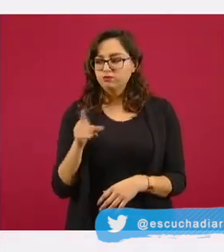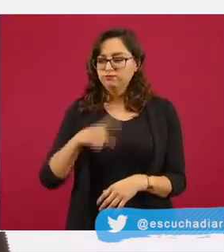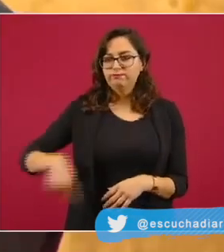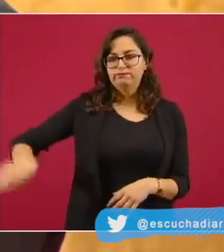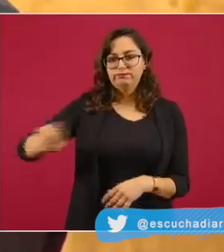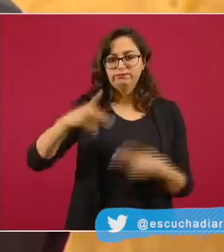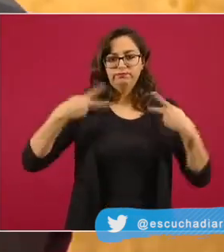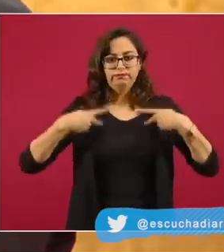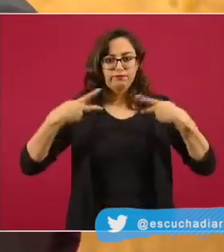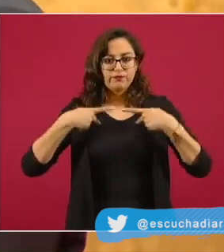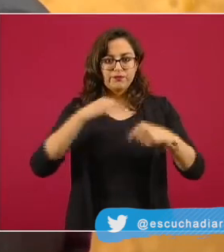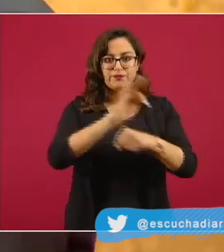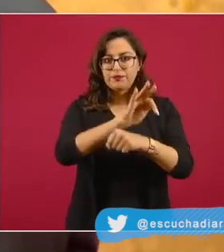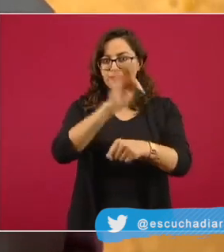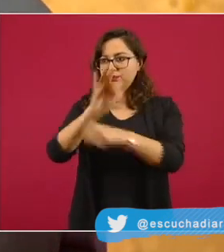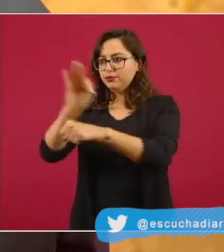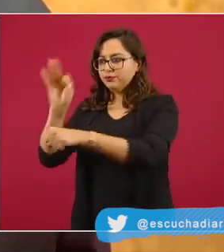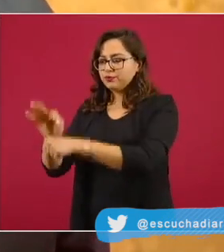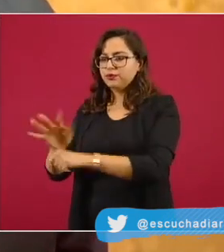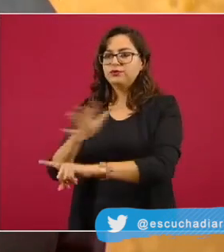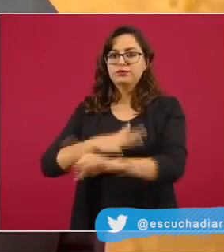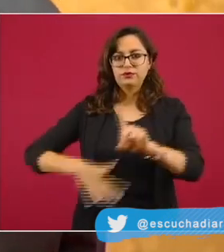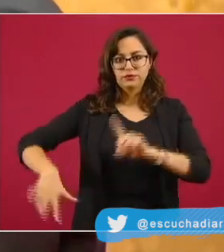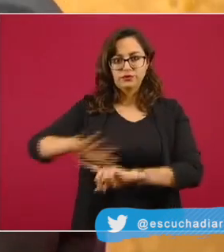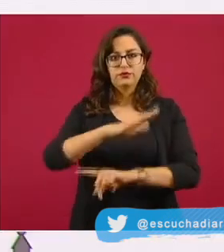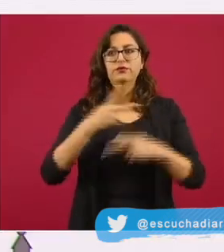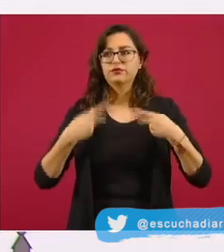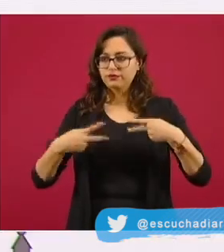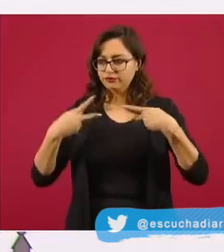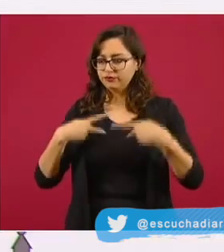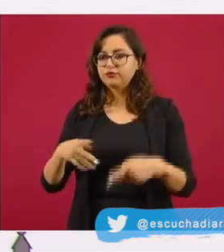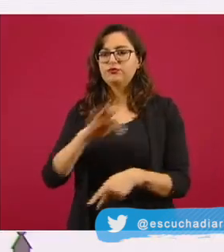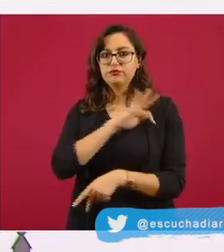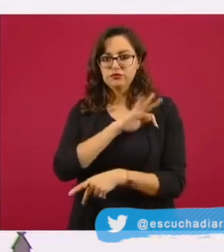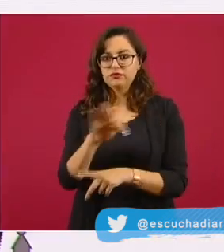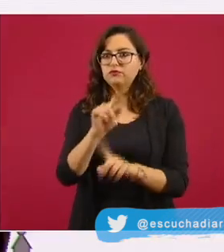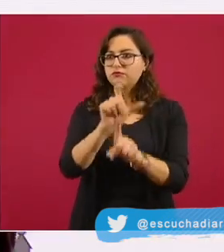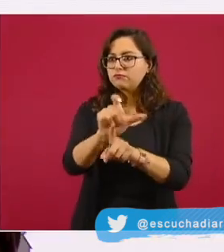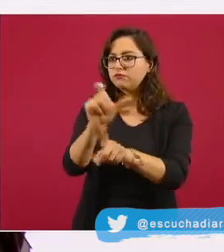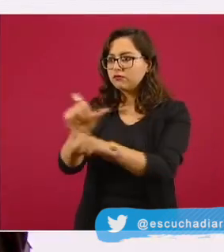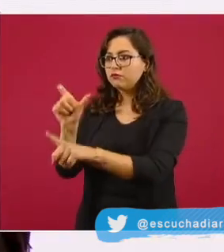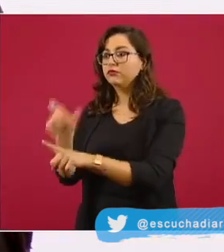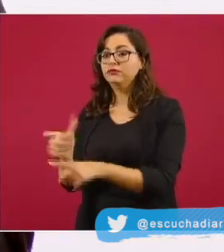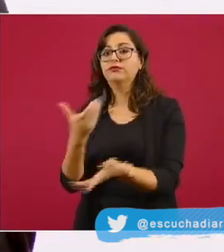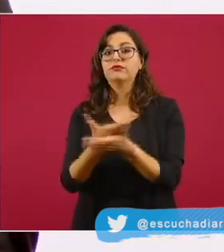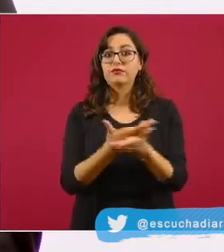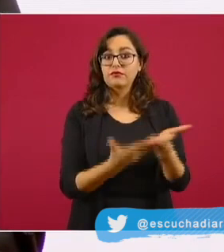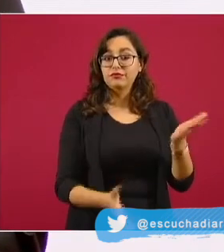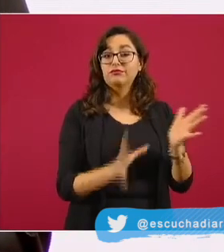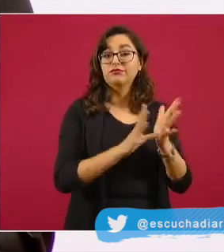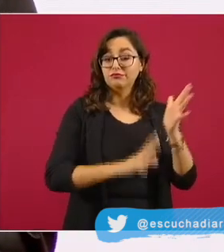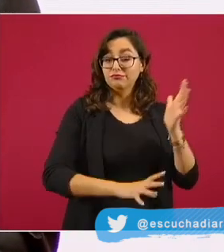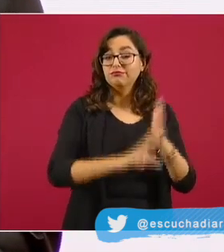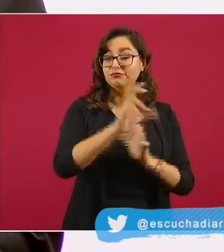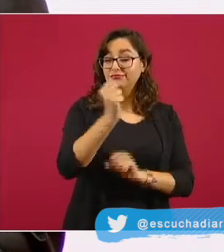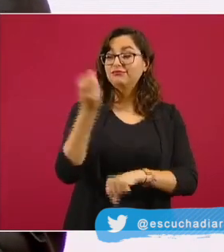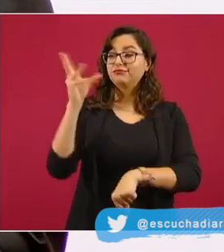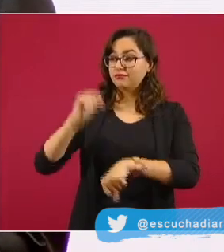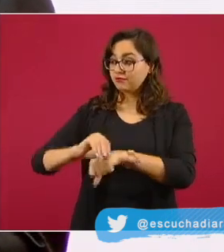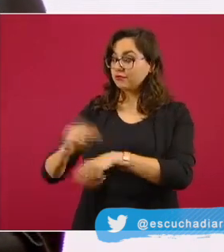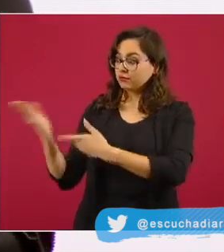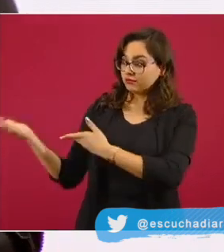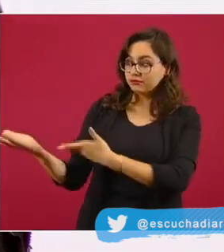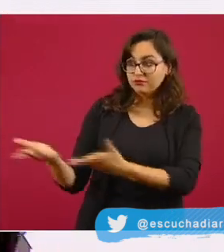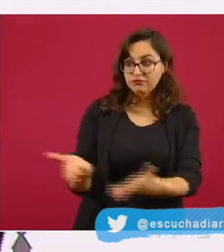pública, porque ahora lo permite la Constitución. Nos han ayudado en